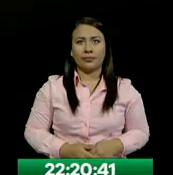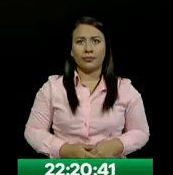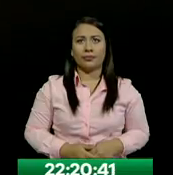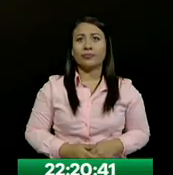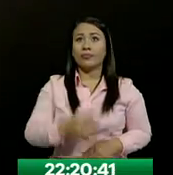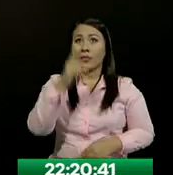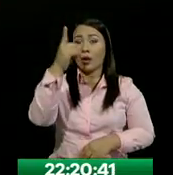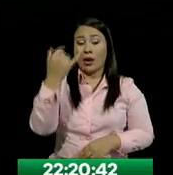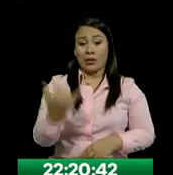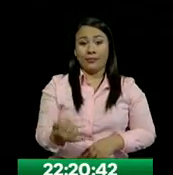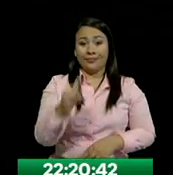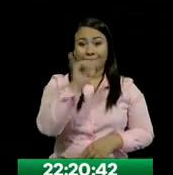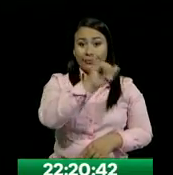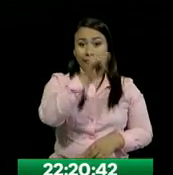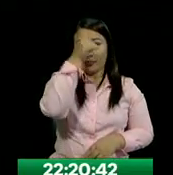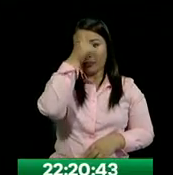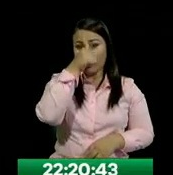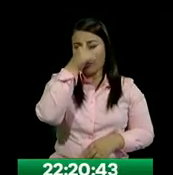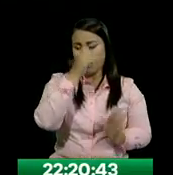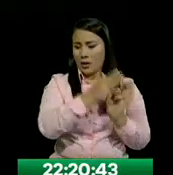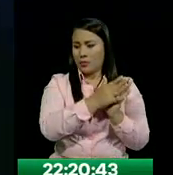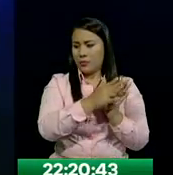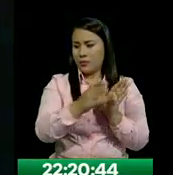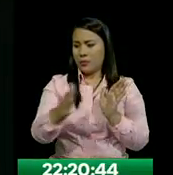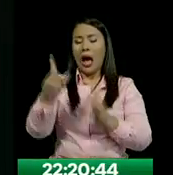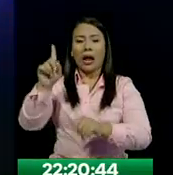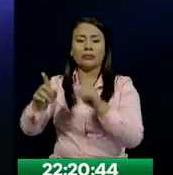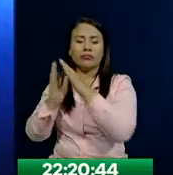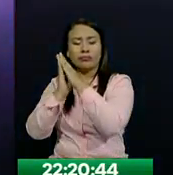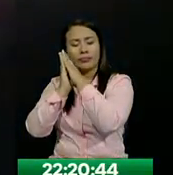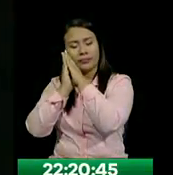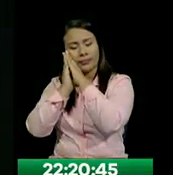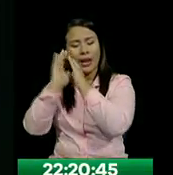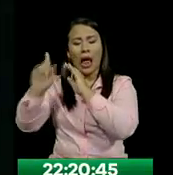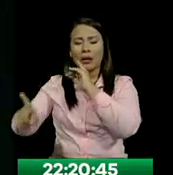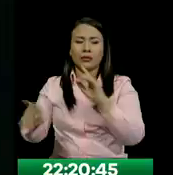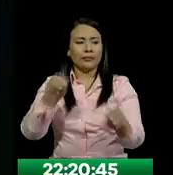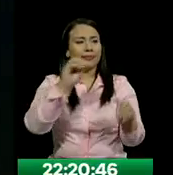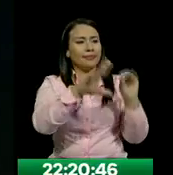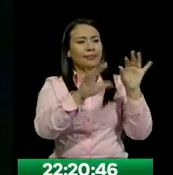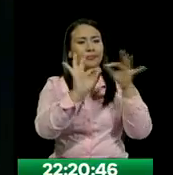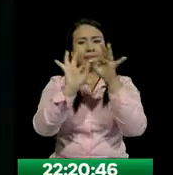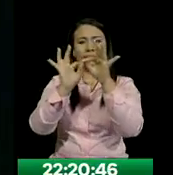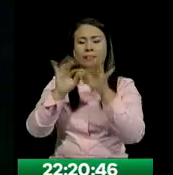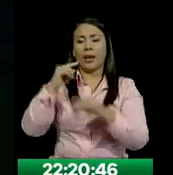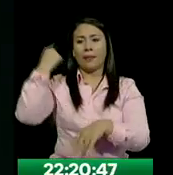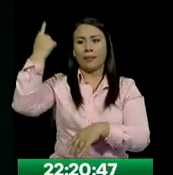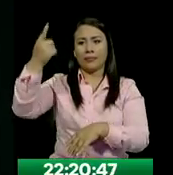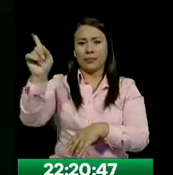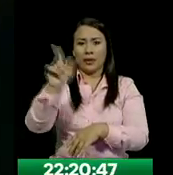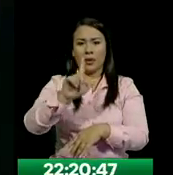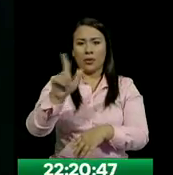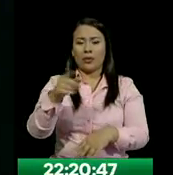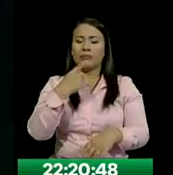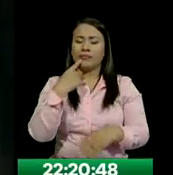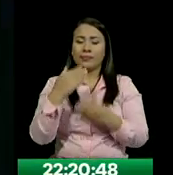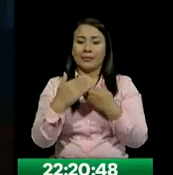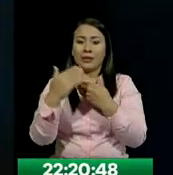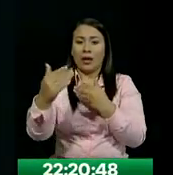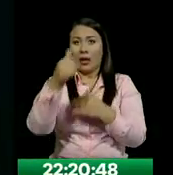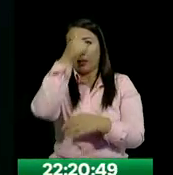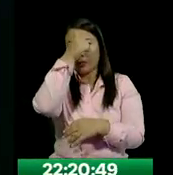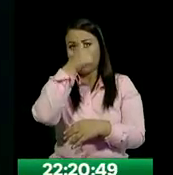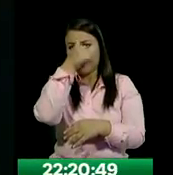el telón del fin de semana, iba cayendo, unos ya descansaban, otros estaban dejando las cosas a punto, cuando de pronto la alarma de un incendio puso a correr